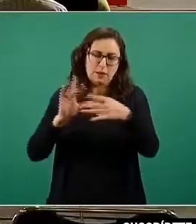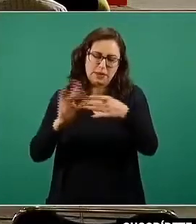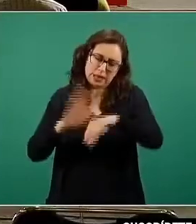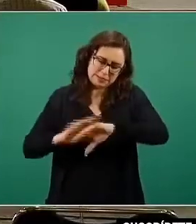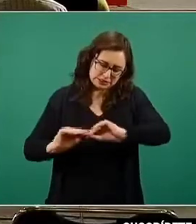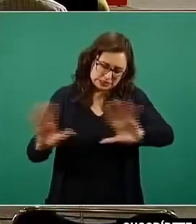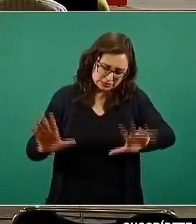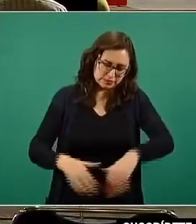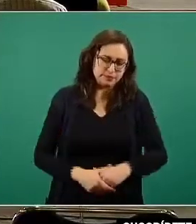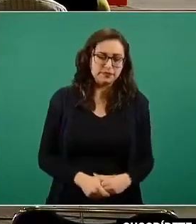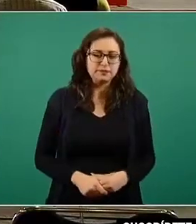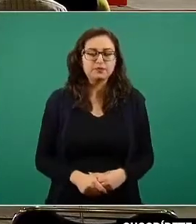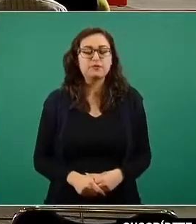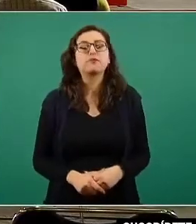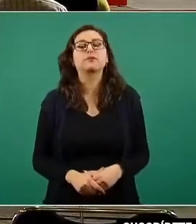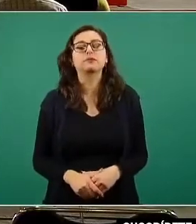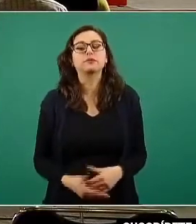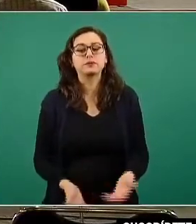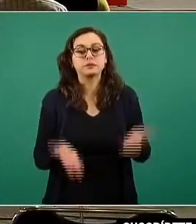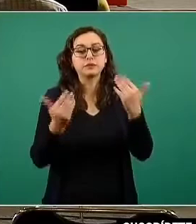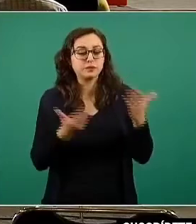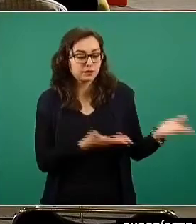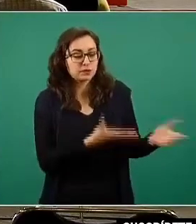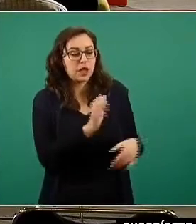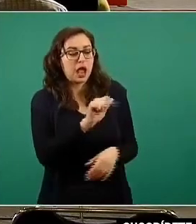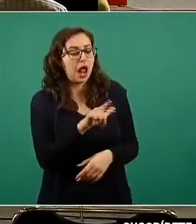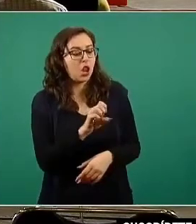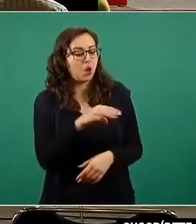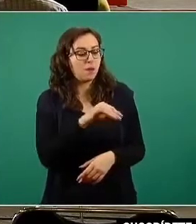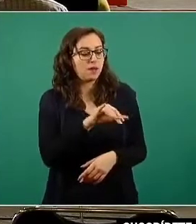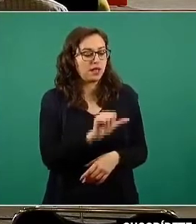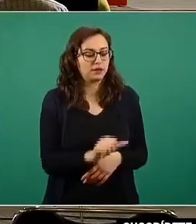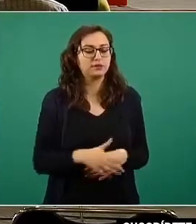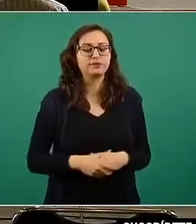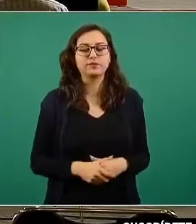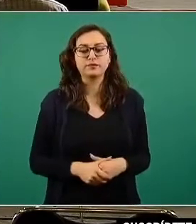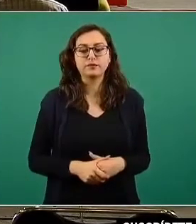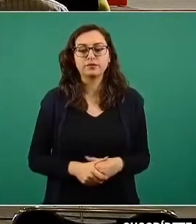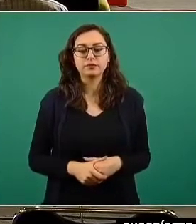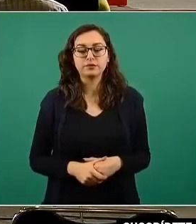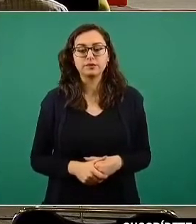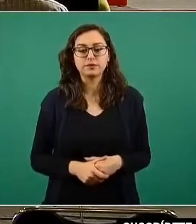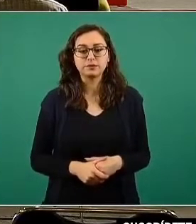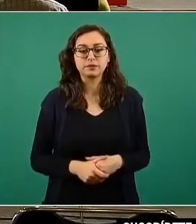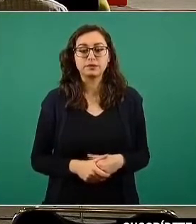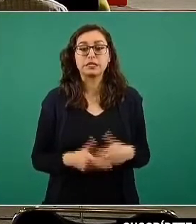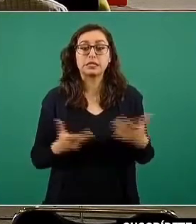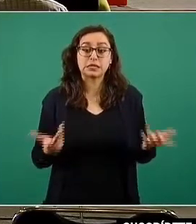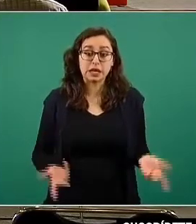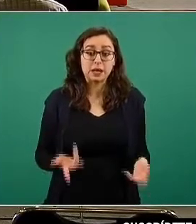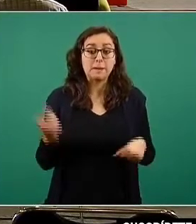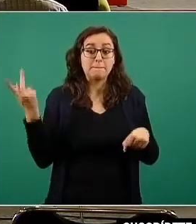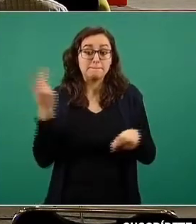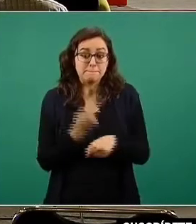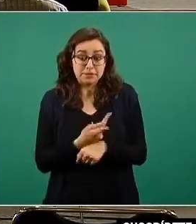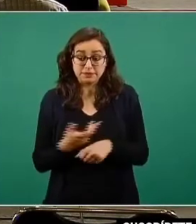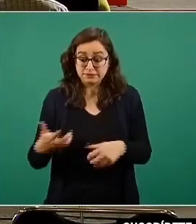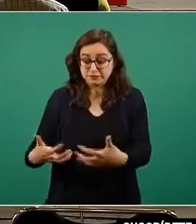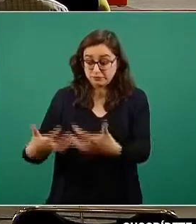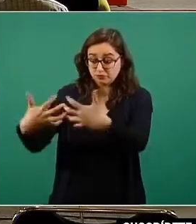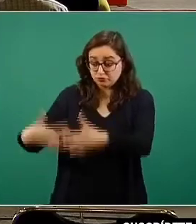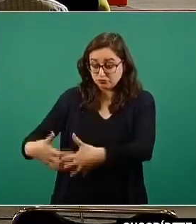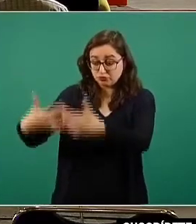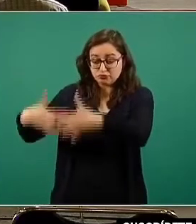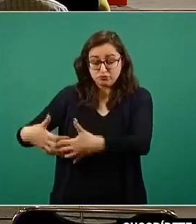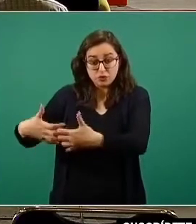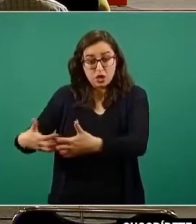a la segunda pregunta, primero rápidamente comentar que un concentrador de oxígeno, como su nombre lo dice, es un equipo que